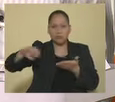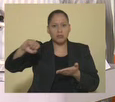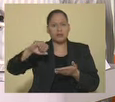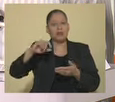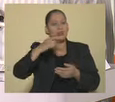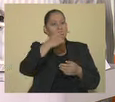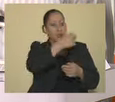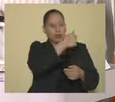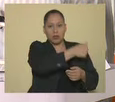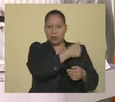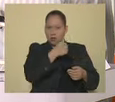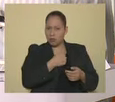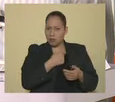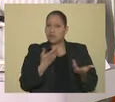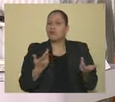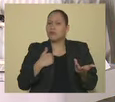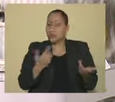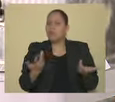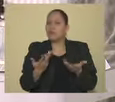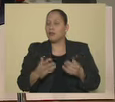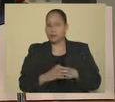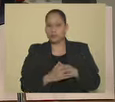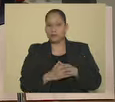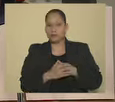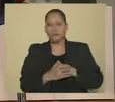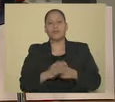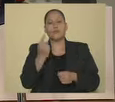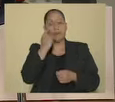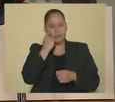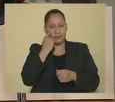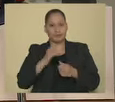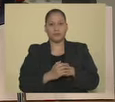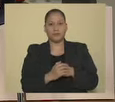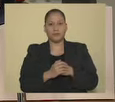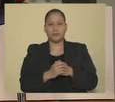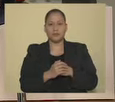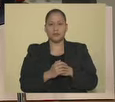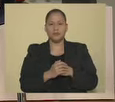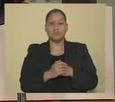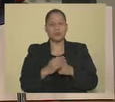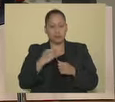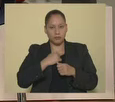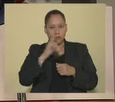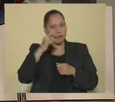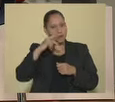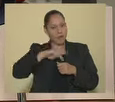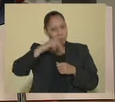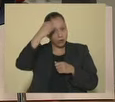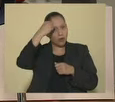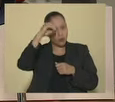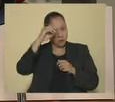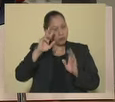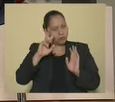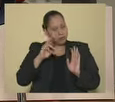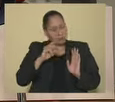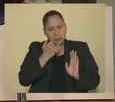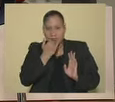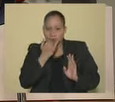de cada uno. ¿Qué se puede hacer? Mira, le voy a dar mi opinión muy